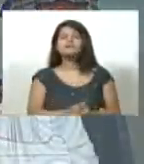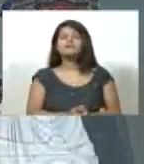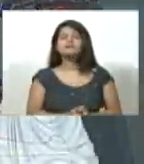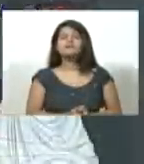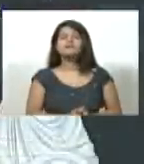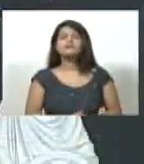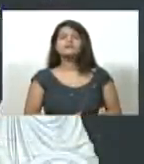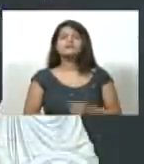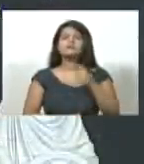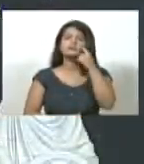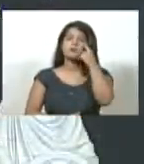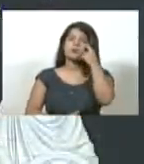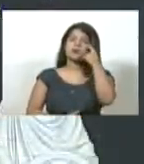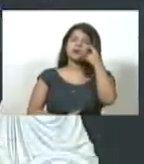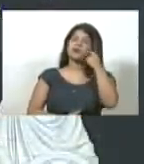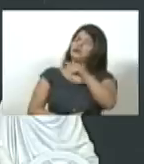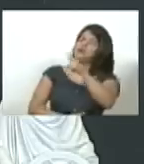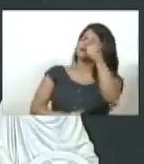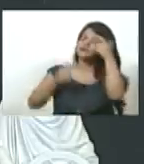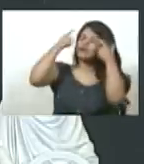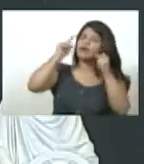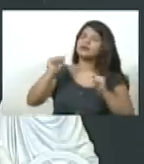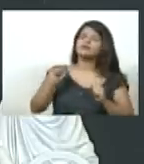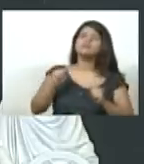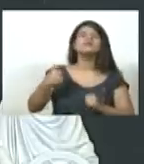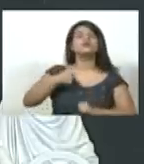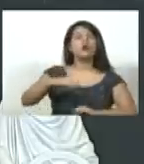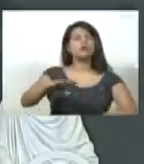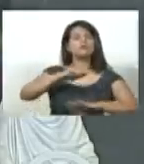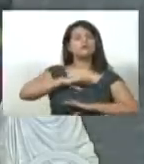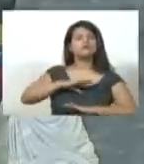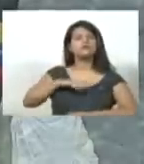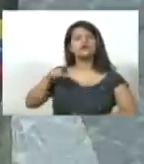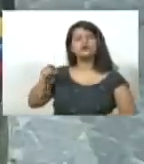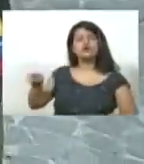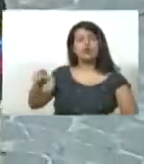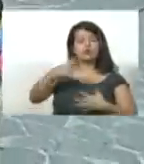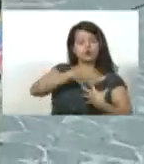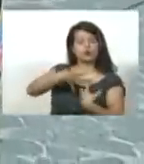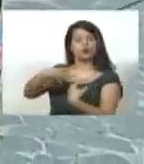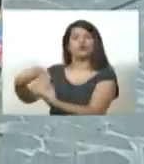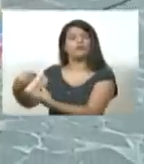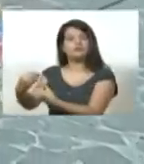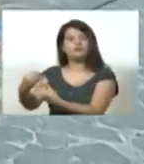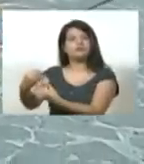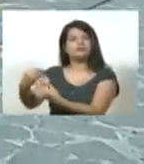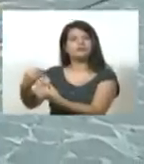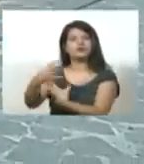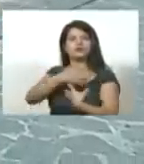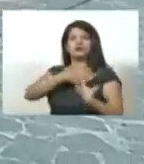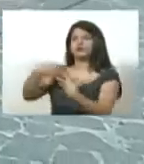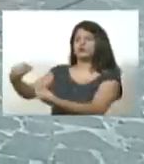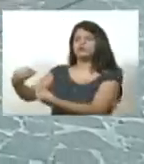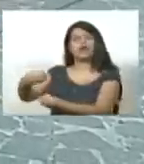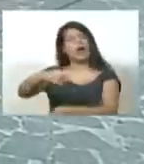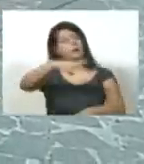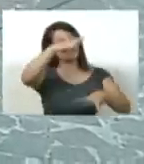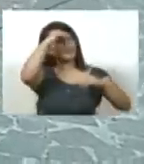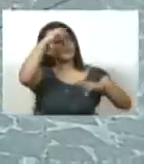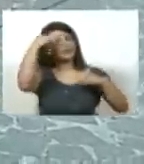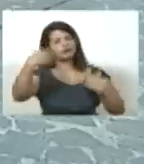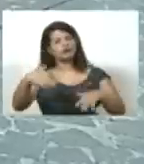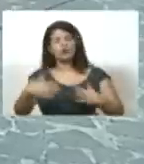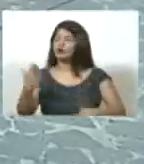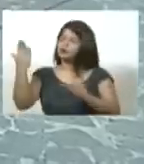Realmente, Hugo Chávez, quedé satisfecho porque tomaste de mí todo ese aprendizaje libertario. Fuiste un